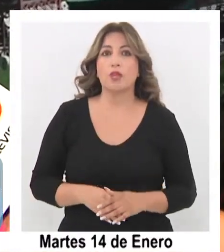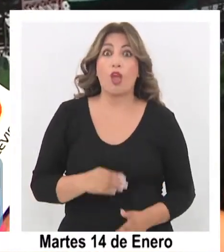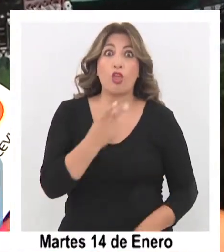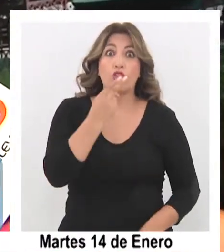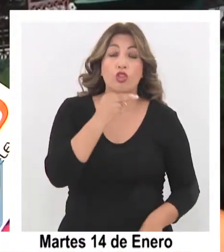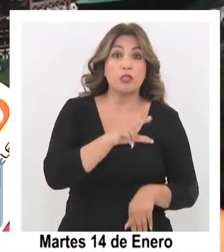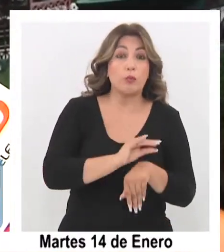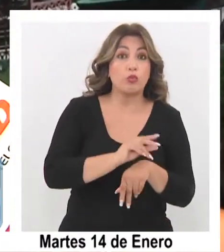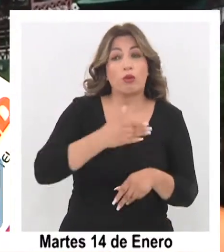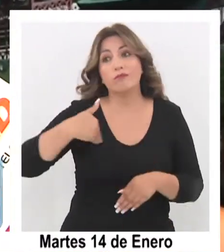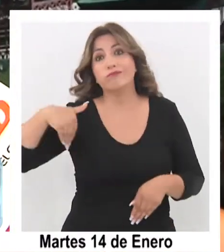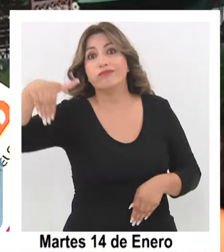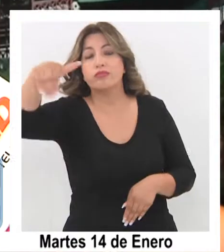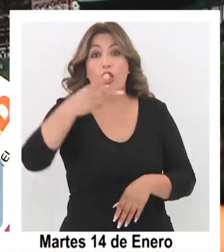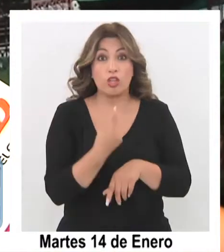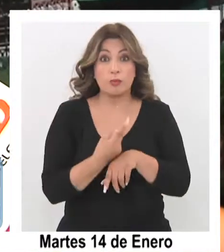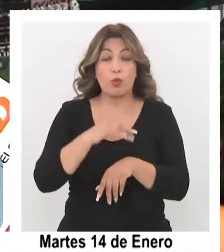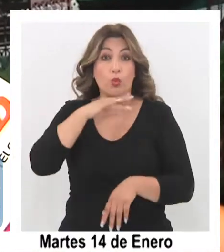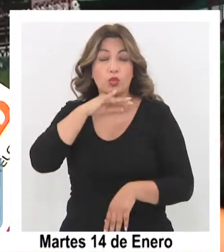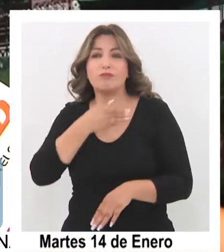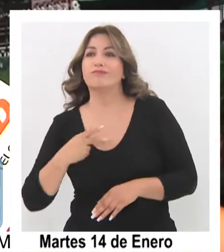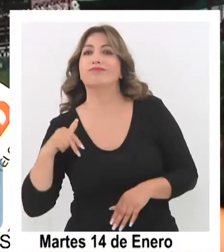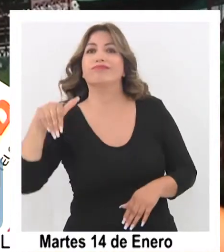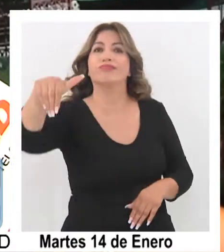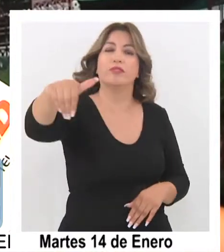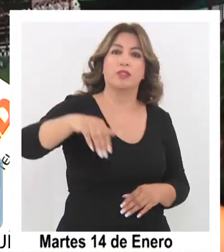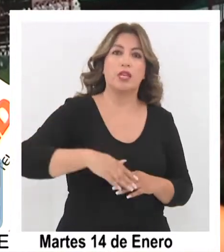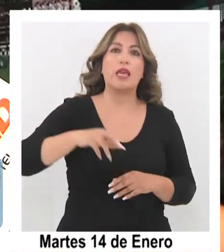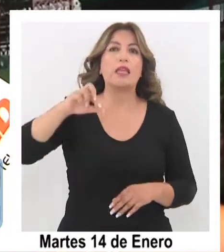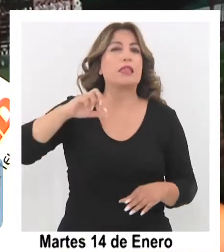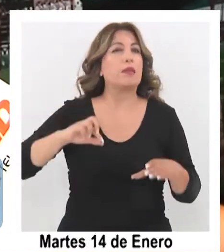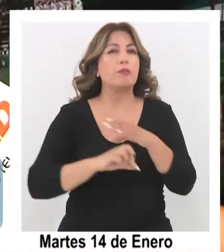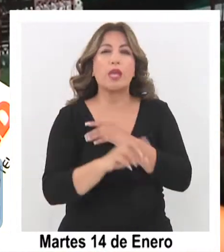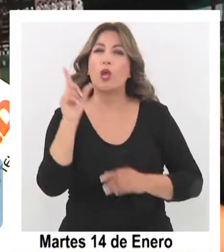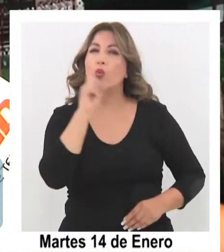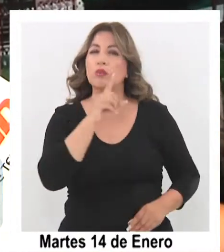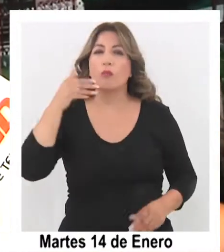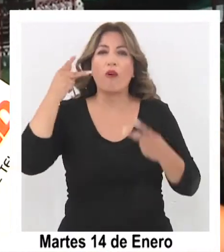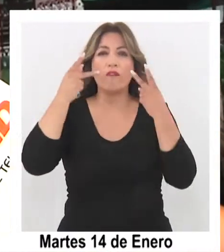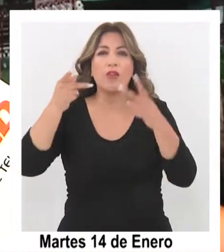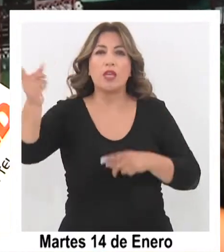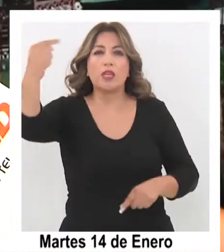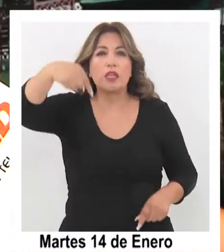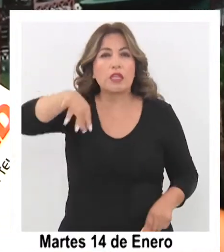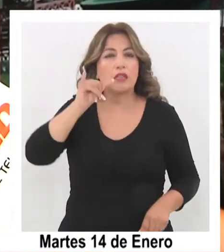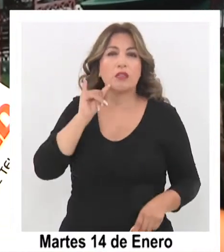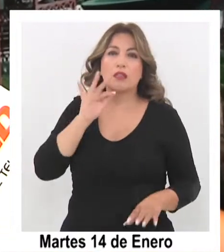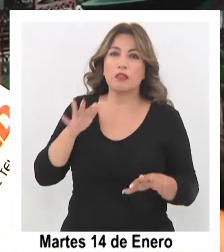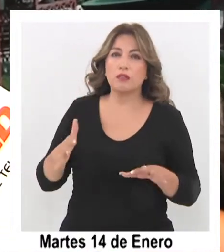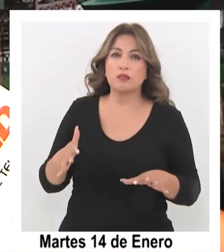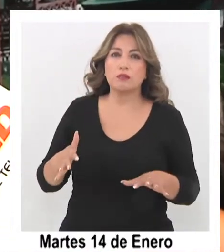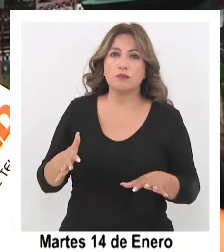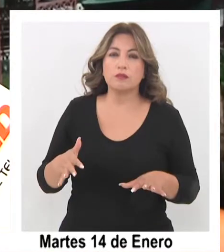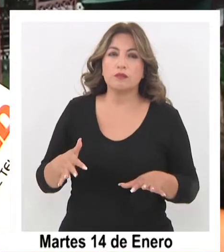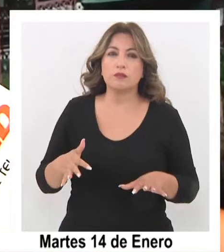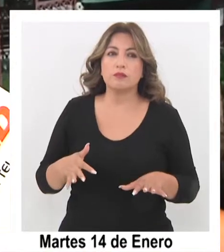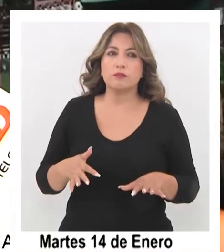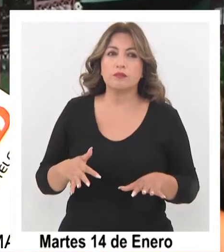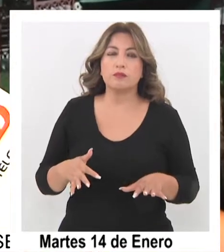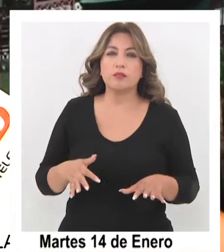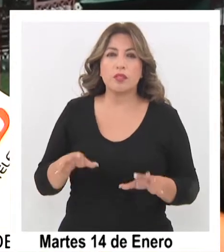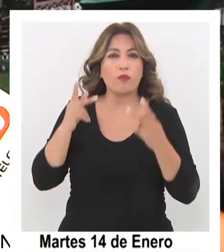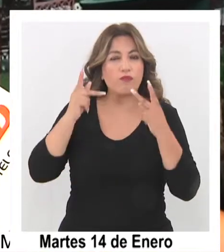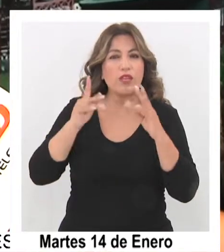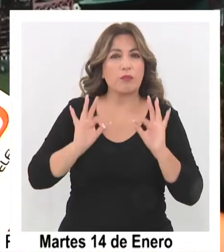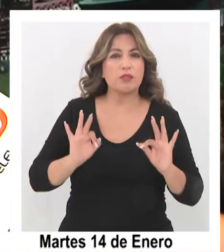Cada 12 minutos trabajamos todos los días. Pero de allá para acá de Pica por lo menos la última igual va a ser a las 8 pero después hay